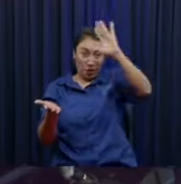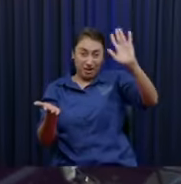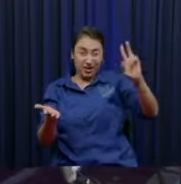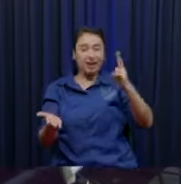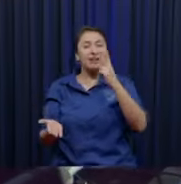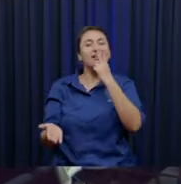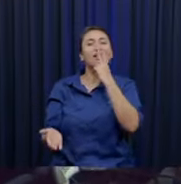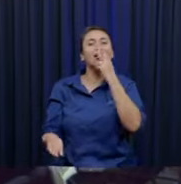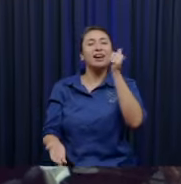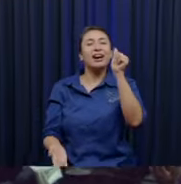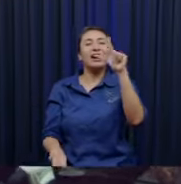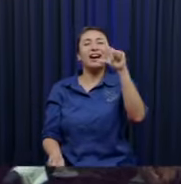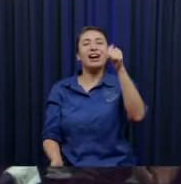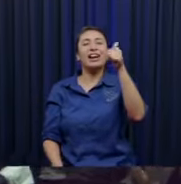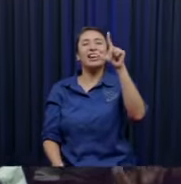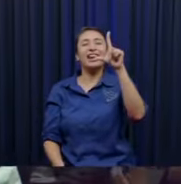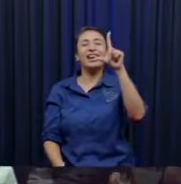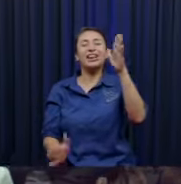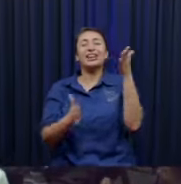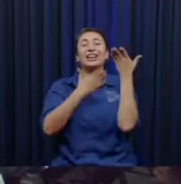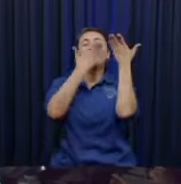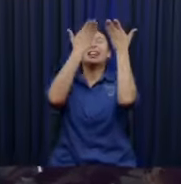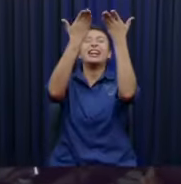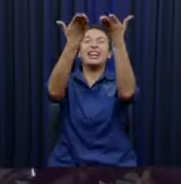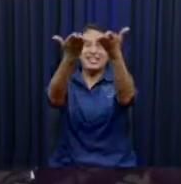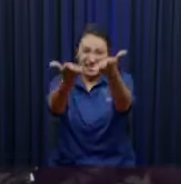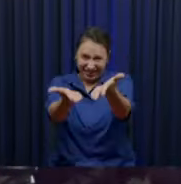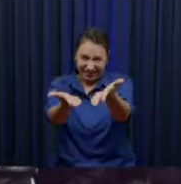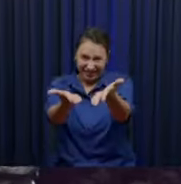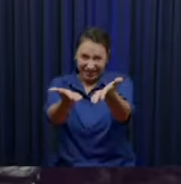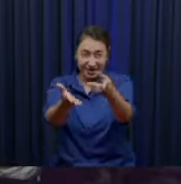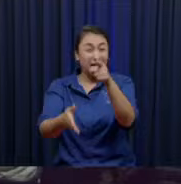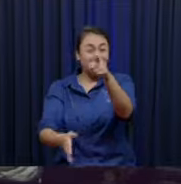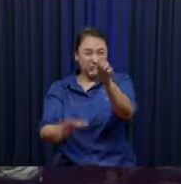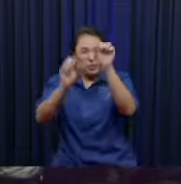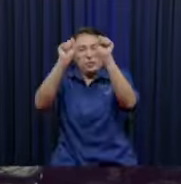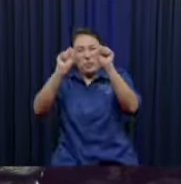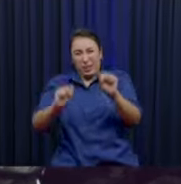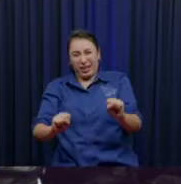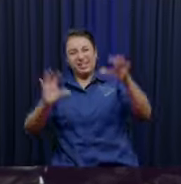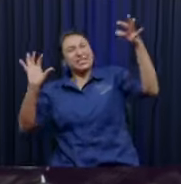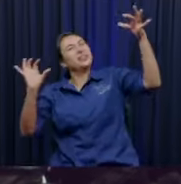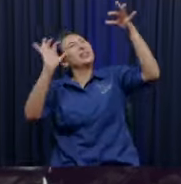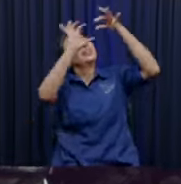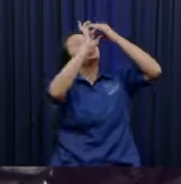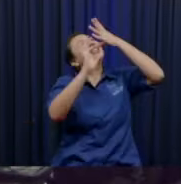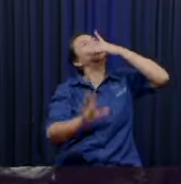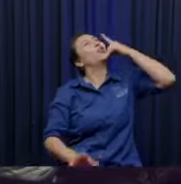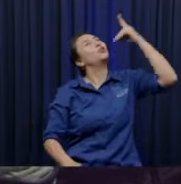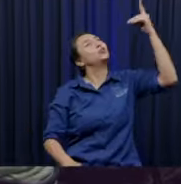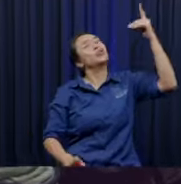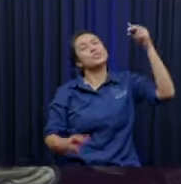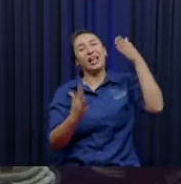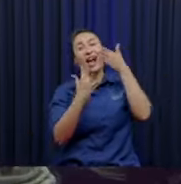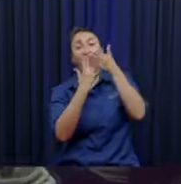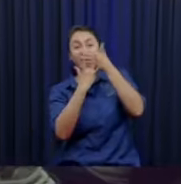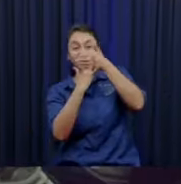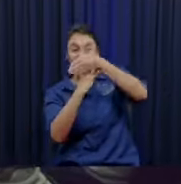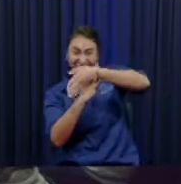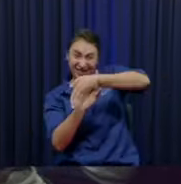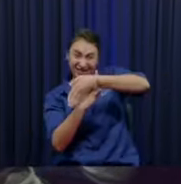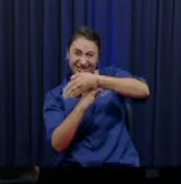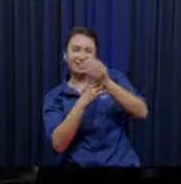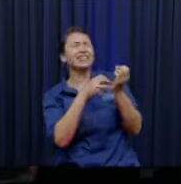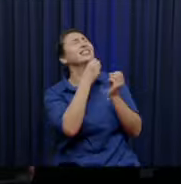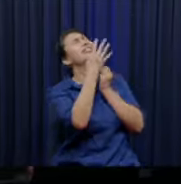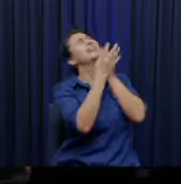Que nos envuelva, que podamos cantar los himnos del Señor. Ay, Dios mío, Dios mío,